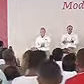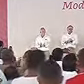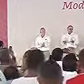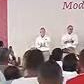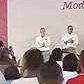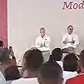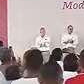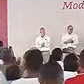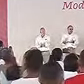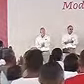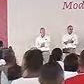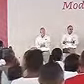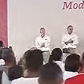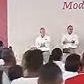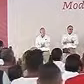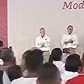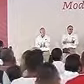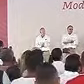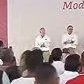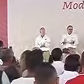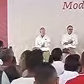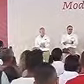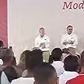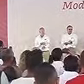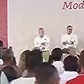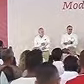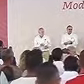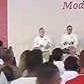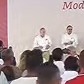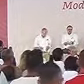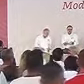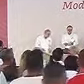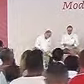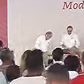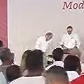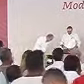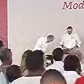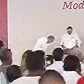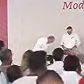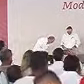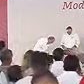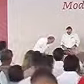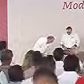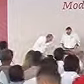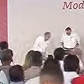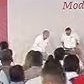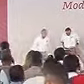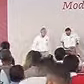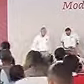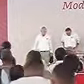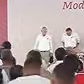Le solicitamos guardar el debido respeto para entonar nuestro himno nacional mexicano.